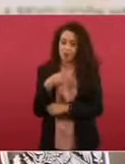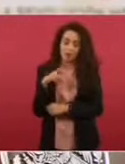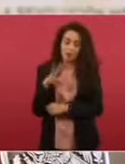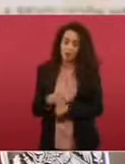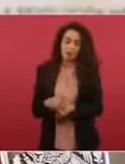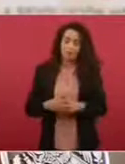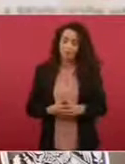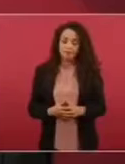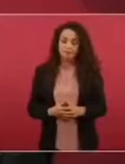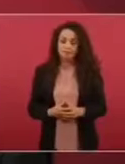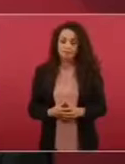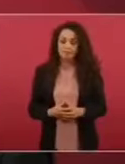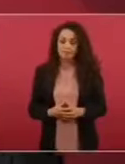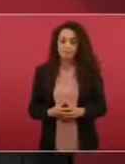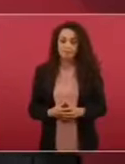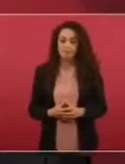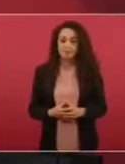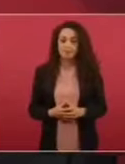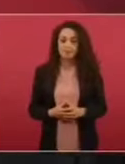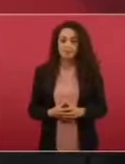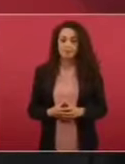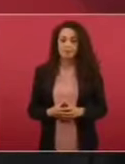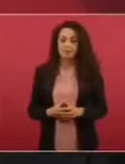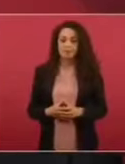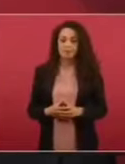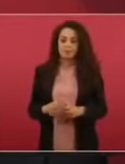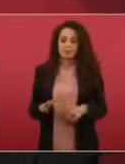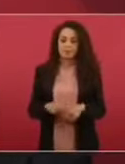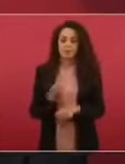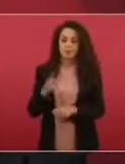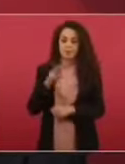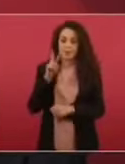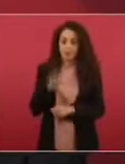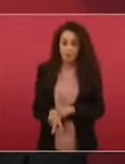no, porque lo que estimo más importante en mi vida